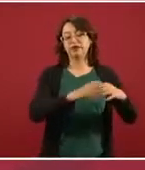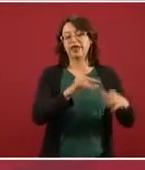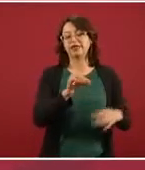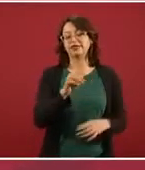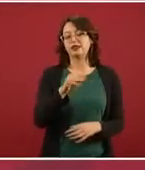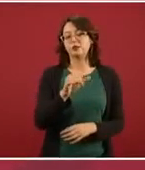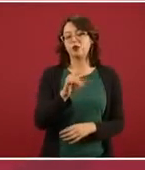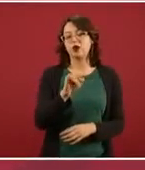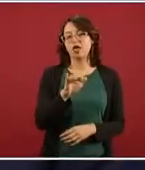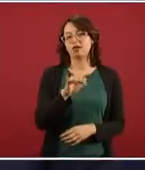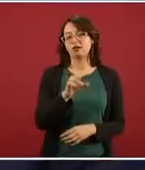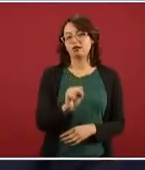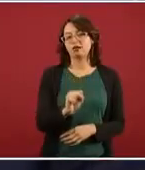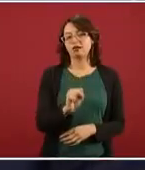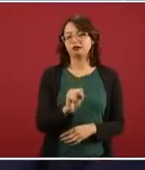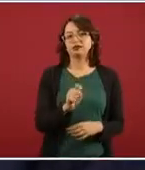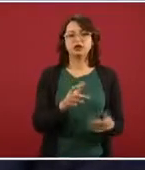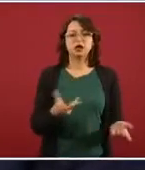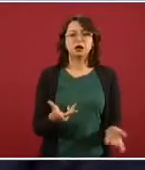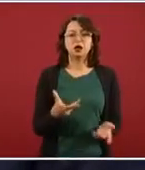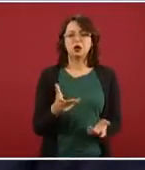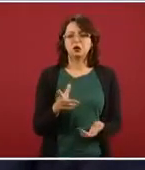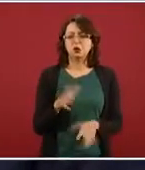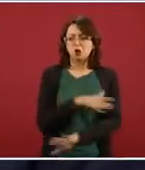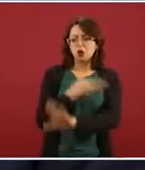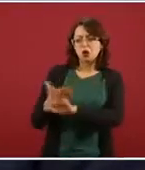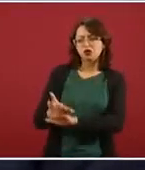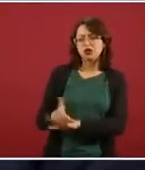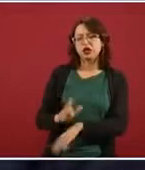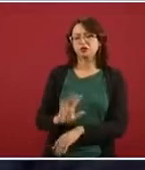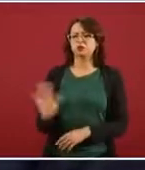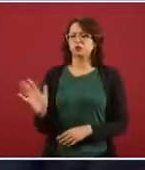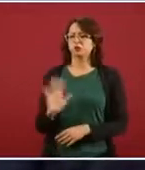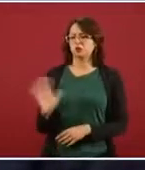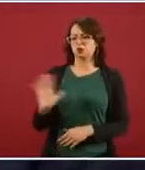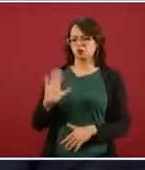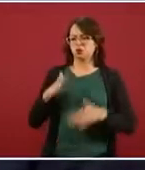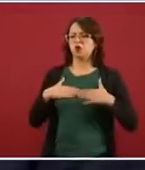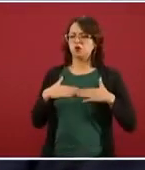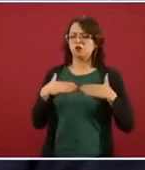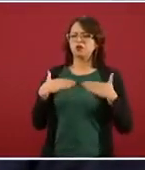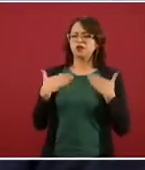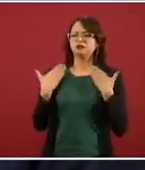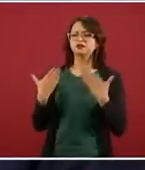es por nosotros que nos tienen confianza,